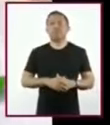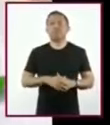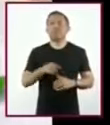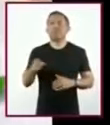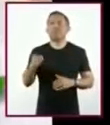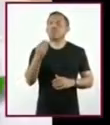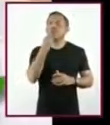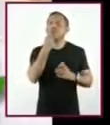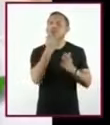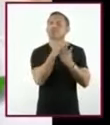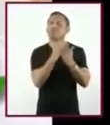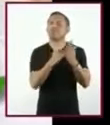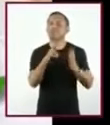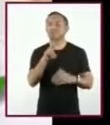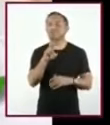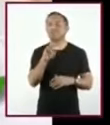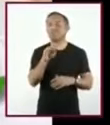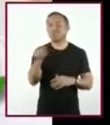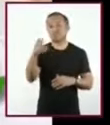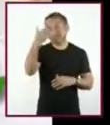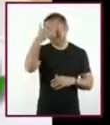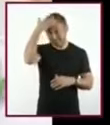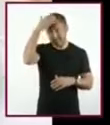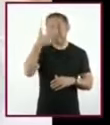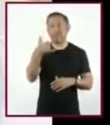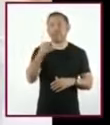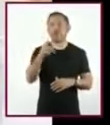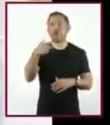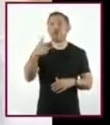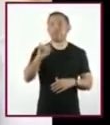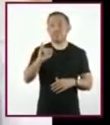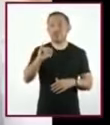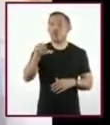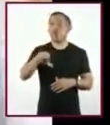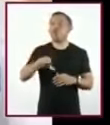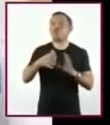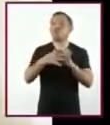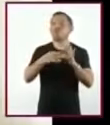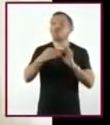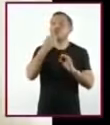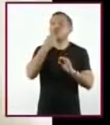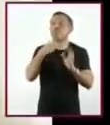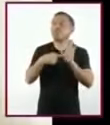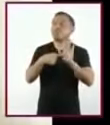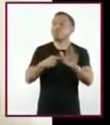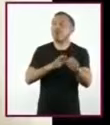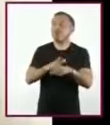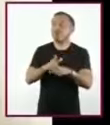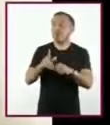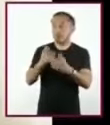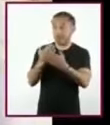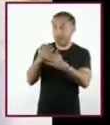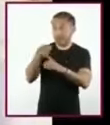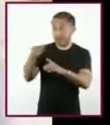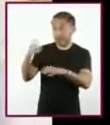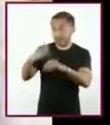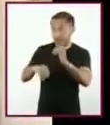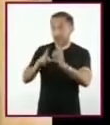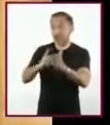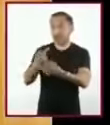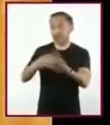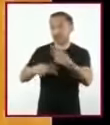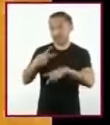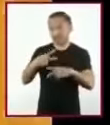preparado Mariano Garcés, el chef yogui, el día de hoy aquí en el programa. Y en un momento más regresamos para seguir platicando contigo. Gracias. Adelante,